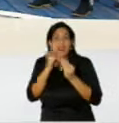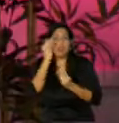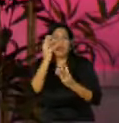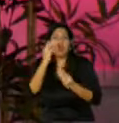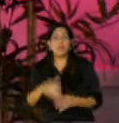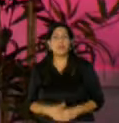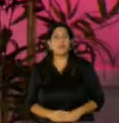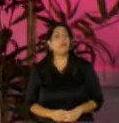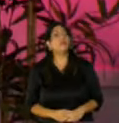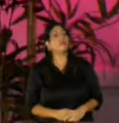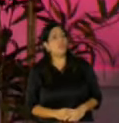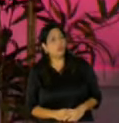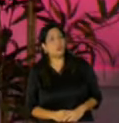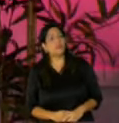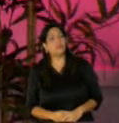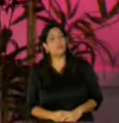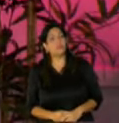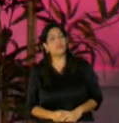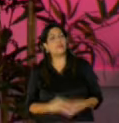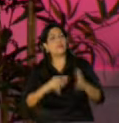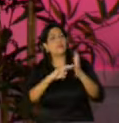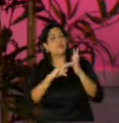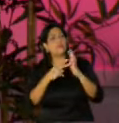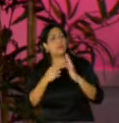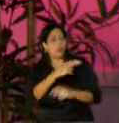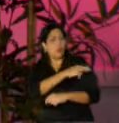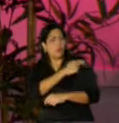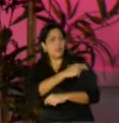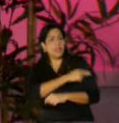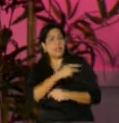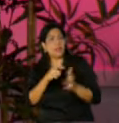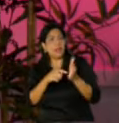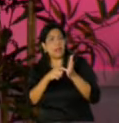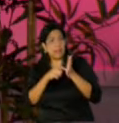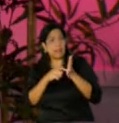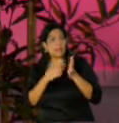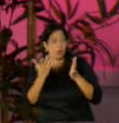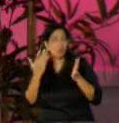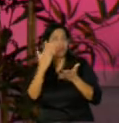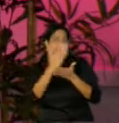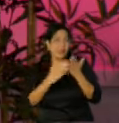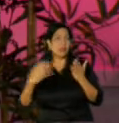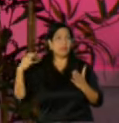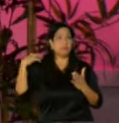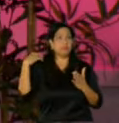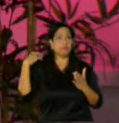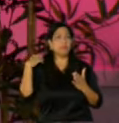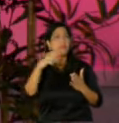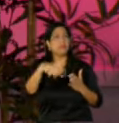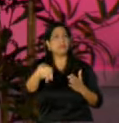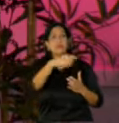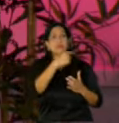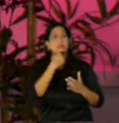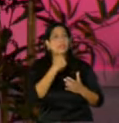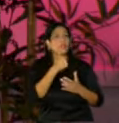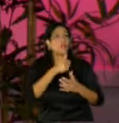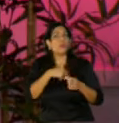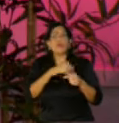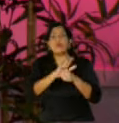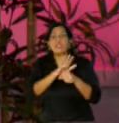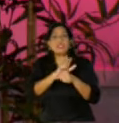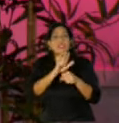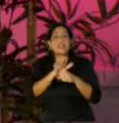Secretario, para tener claro, inicialmente los hospitales estaban reclamando algunos directivos, ¿no?, ejecutivos, que ellos no tenían equipo suficiente